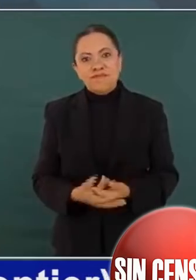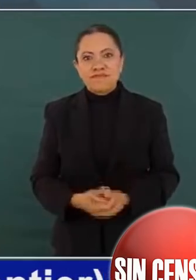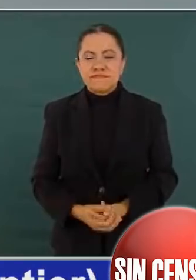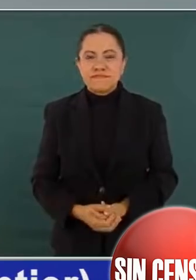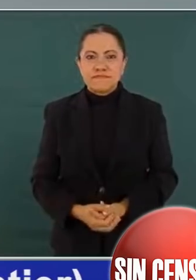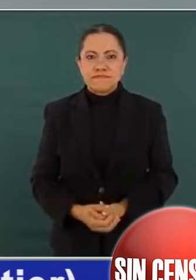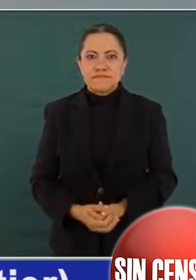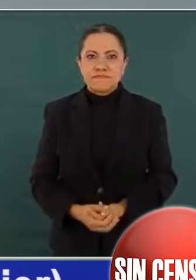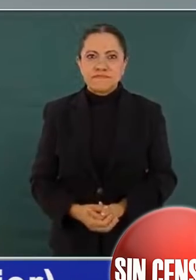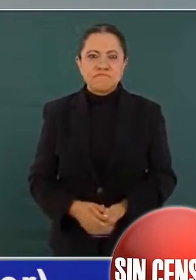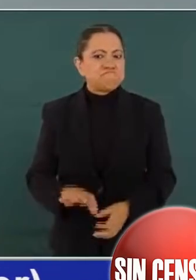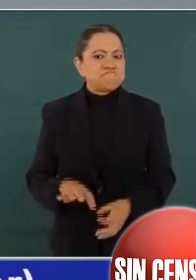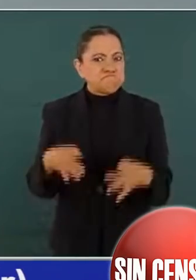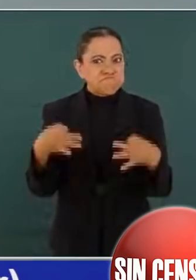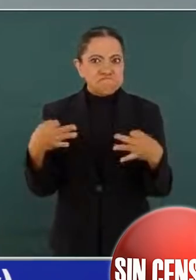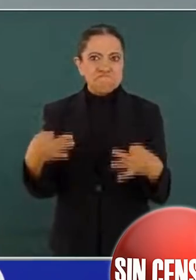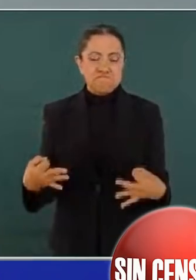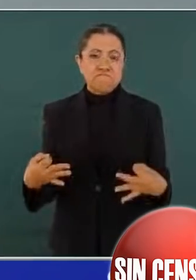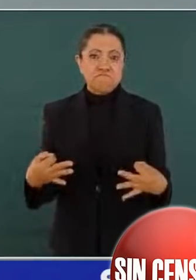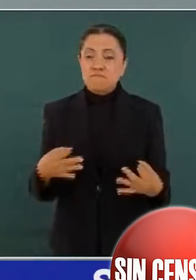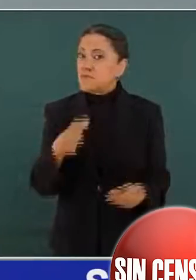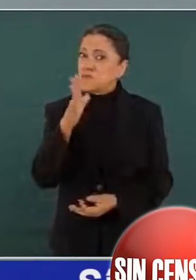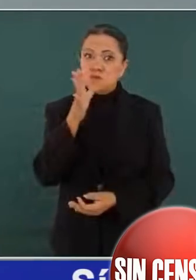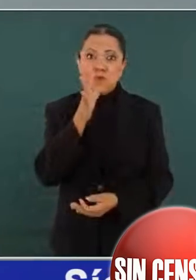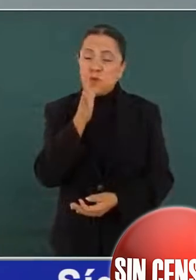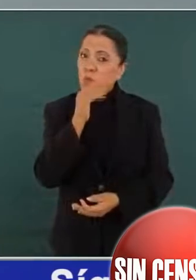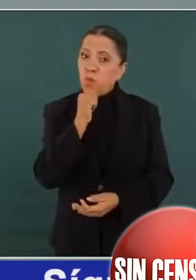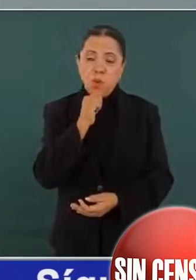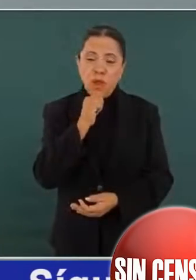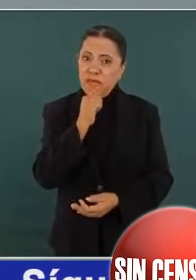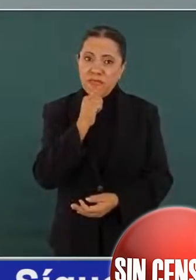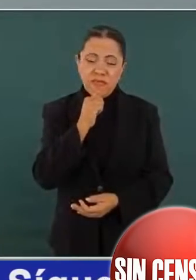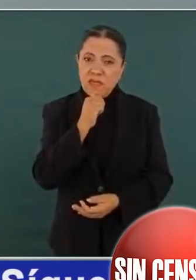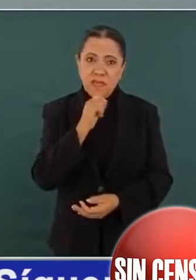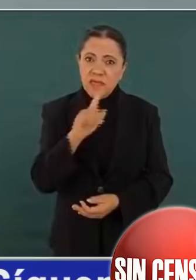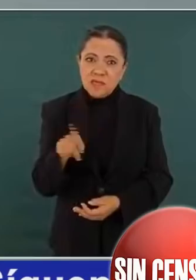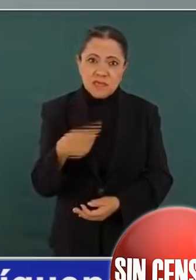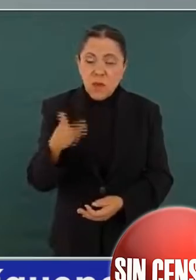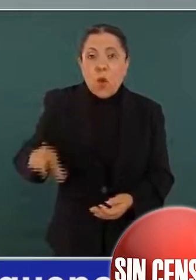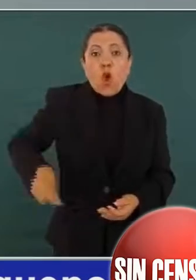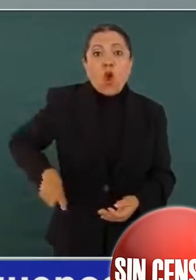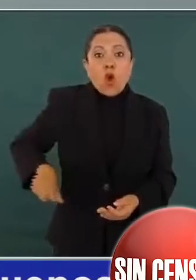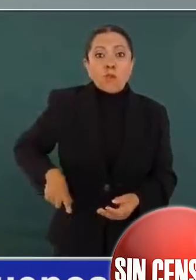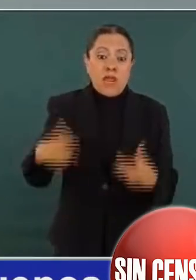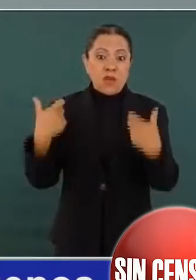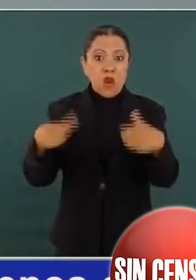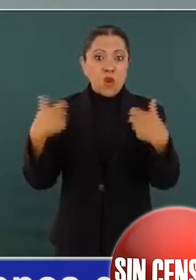categórica. No puede haber gobierno rico con pueblo pobre.